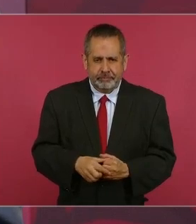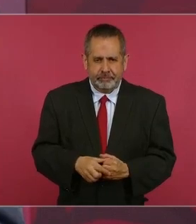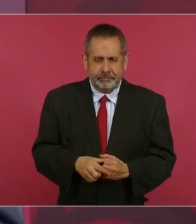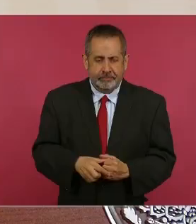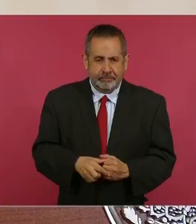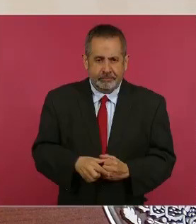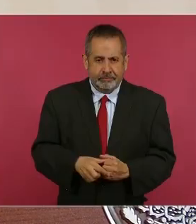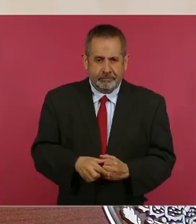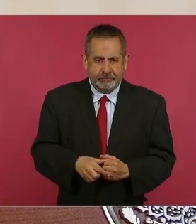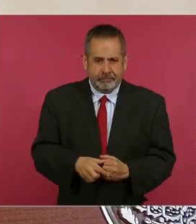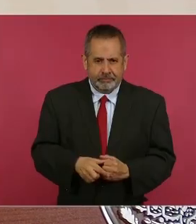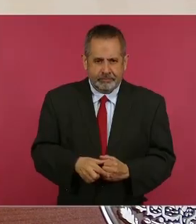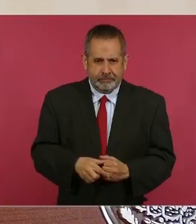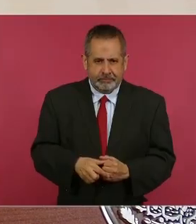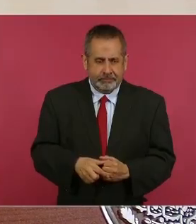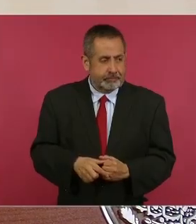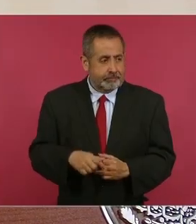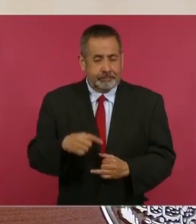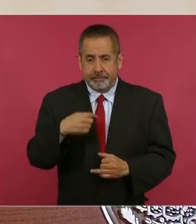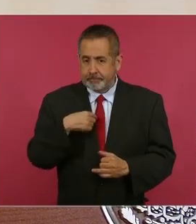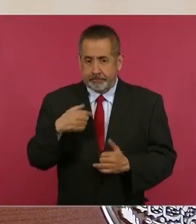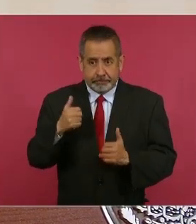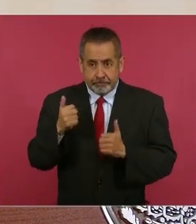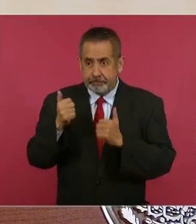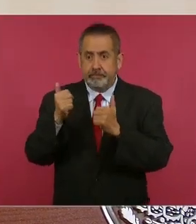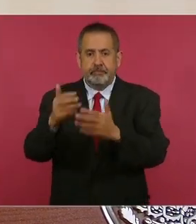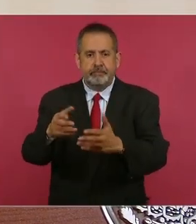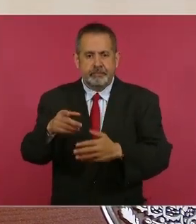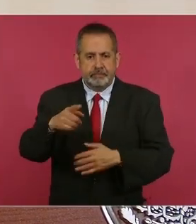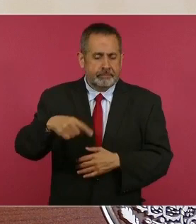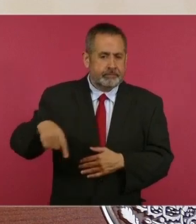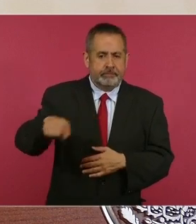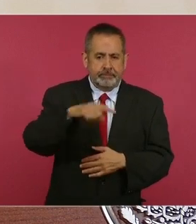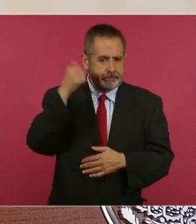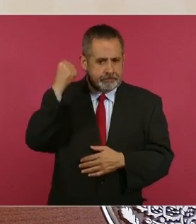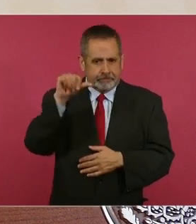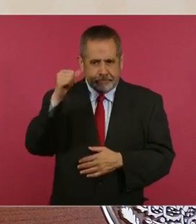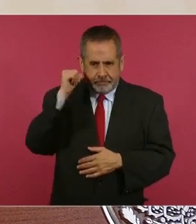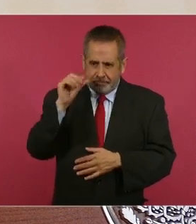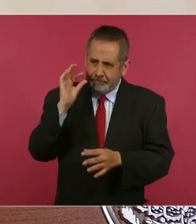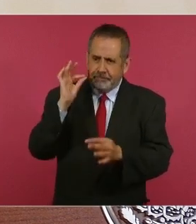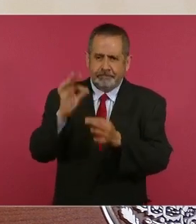y pues llegamos a Acapulco